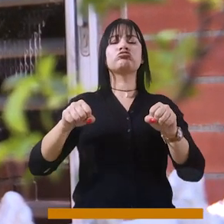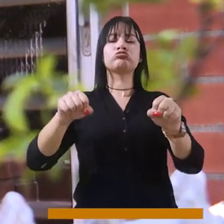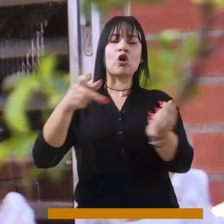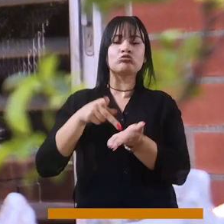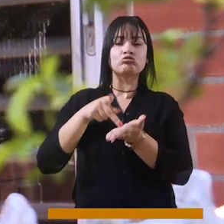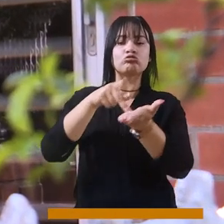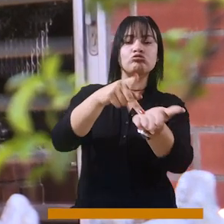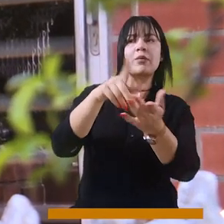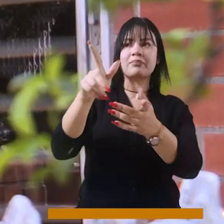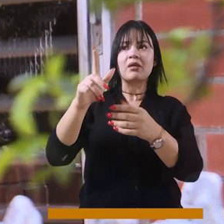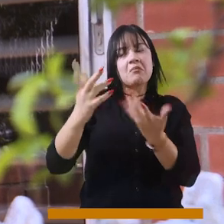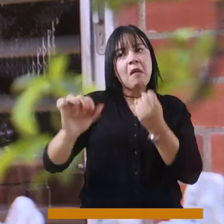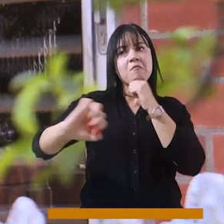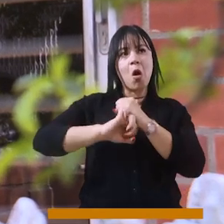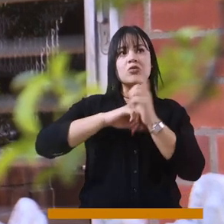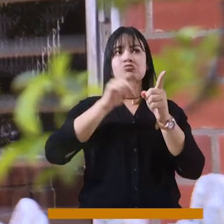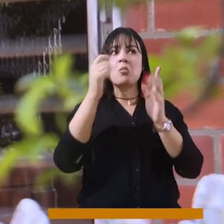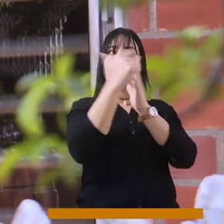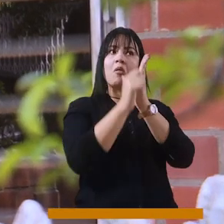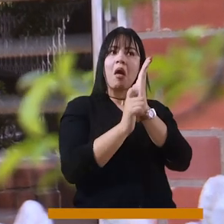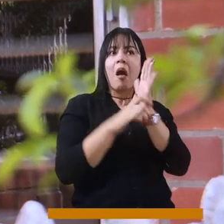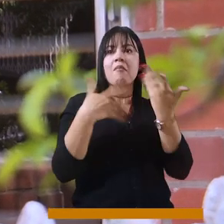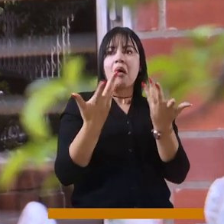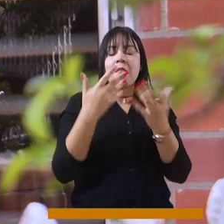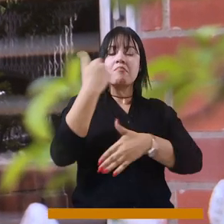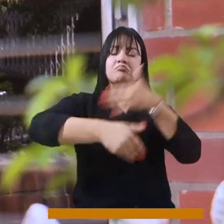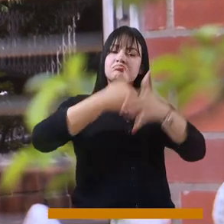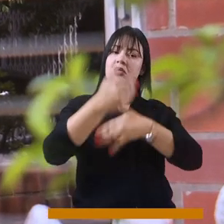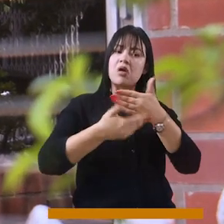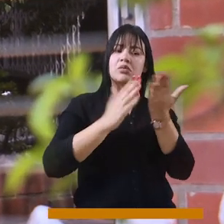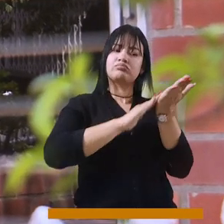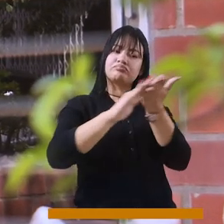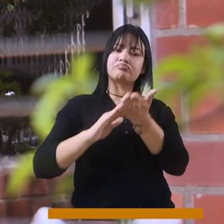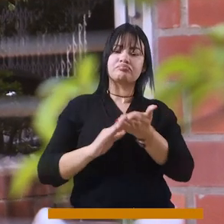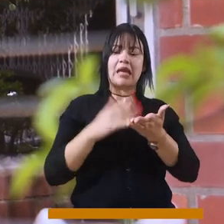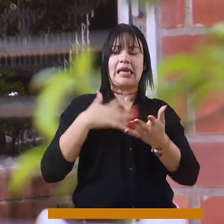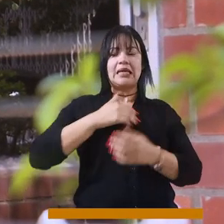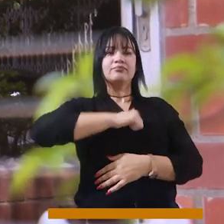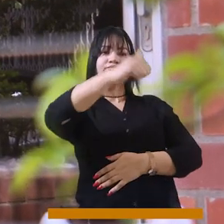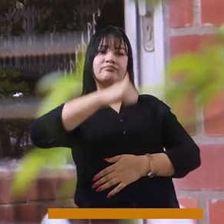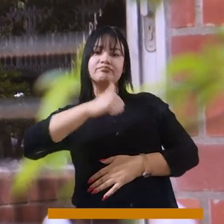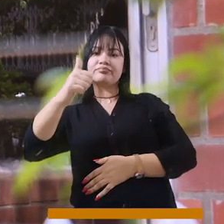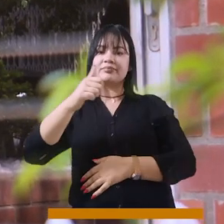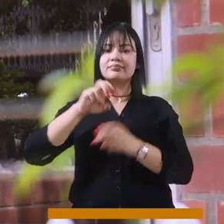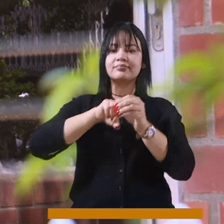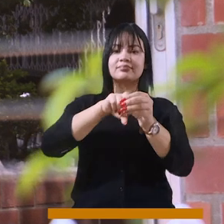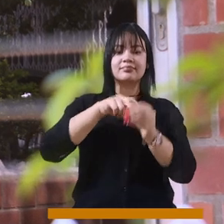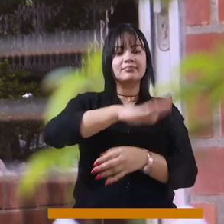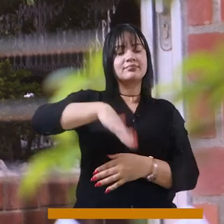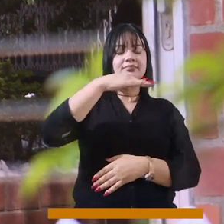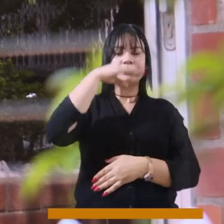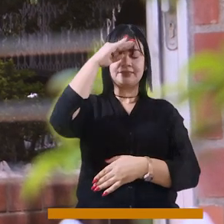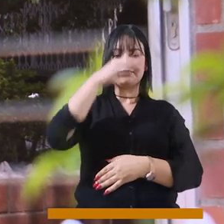nos haga partícipes de los diferentes programas e instituciones que hay para el crecimiento y el mejoramiento de nuestra movilidad en la ciudad